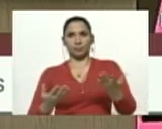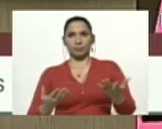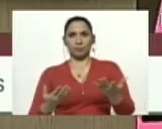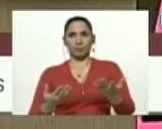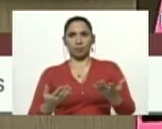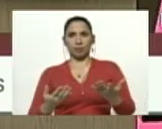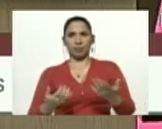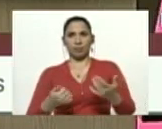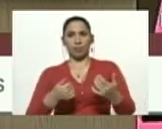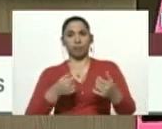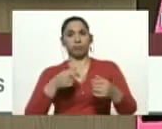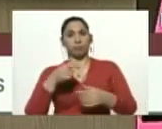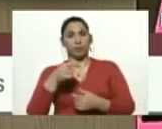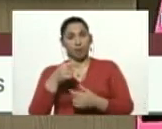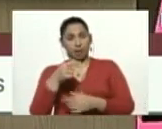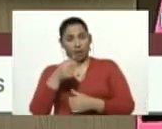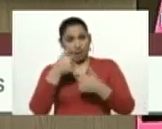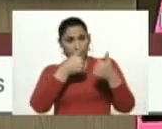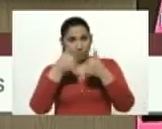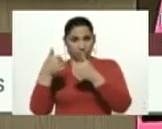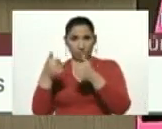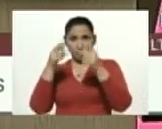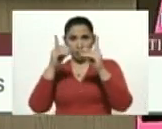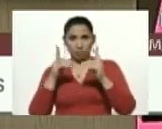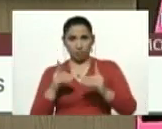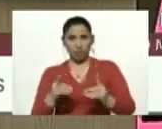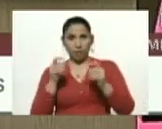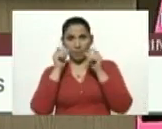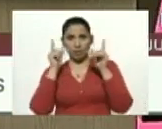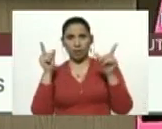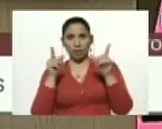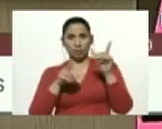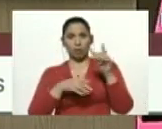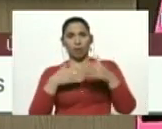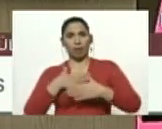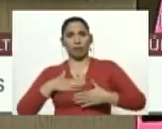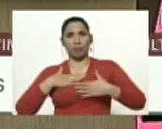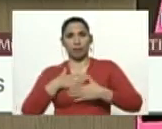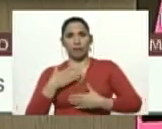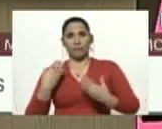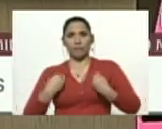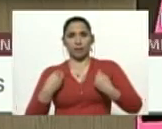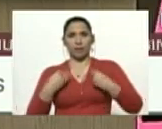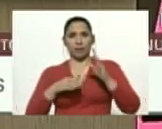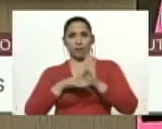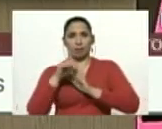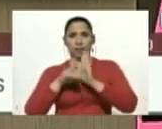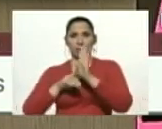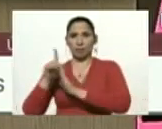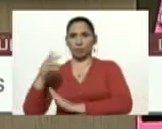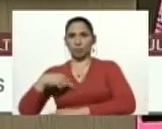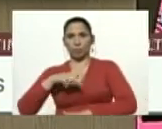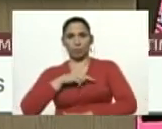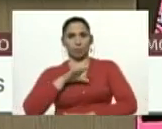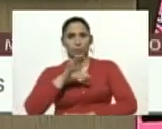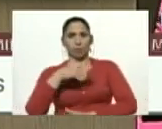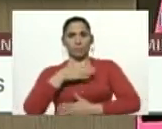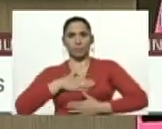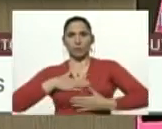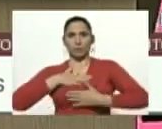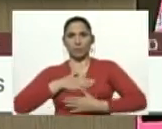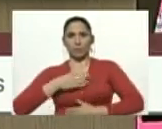decisión siga impactando en la calidad de vida para el desarrollo de nuestro país y el bienestar de nuestro